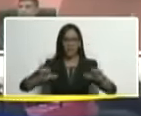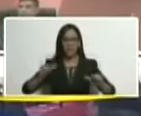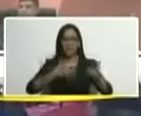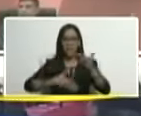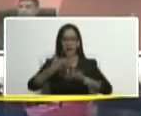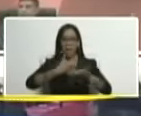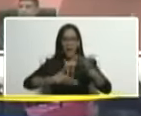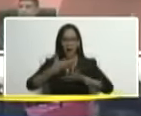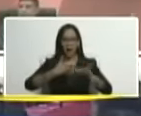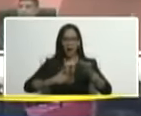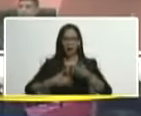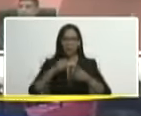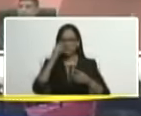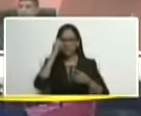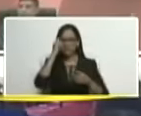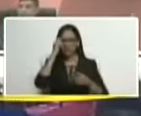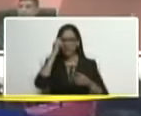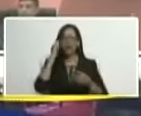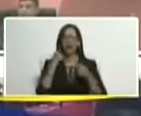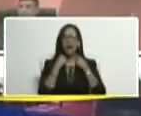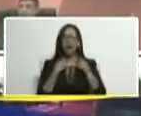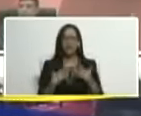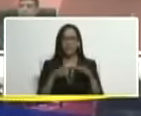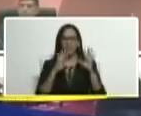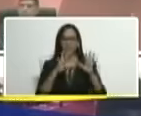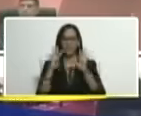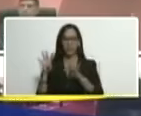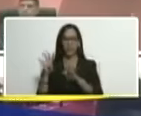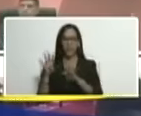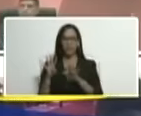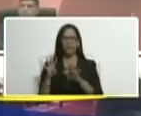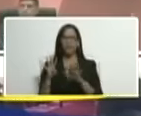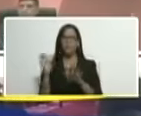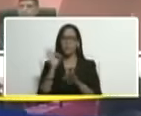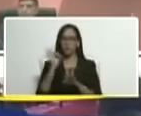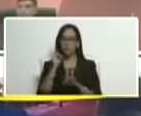cambiario, dado la pérdida del 99% del ingreso en divisa.